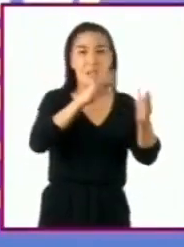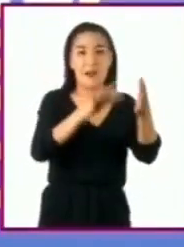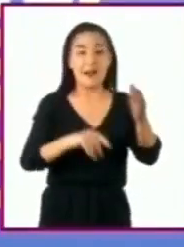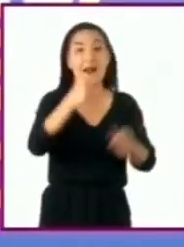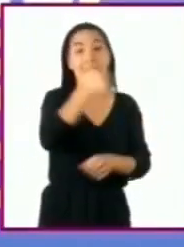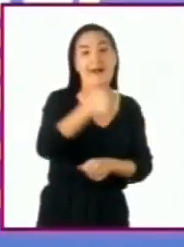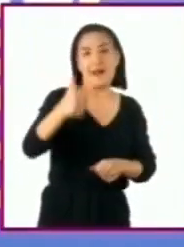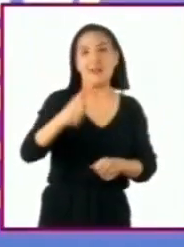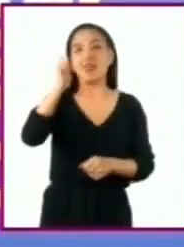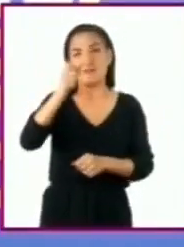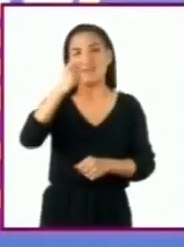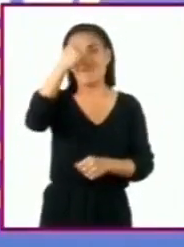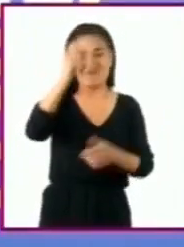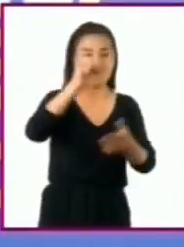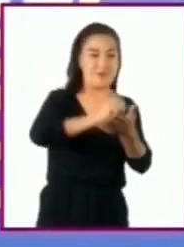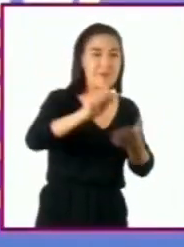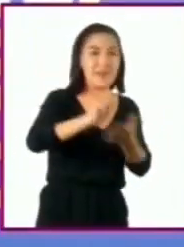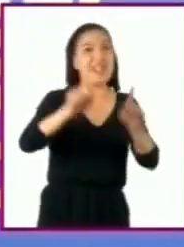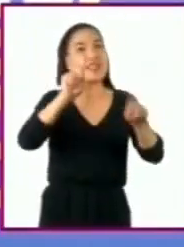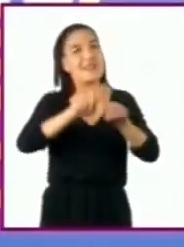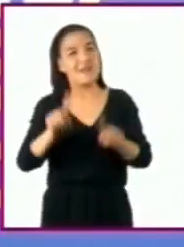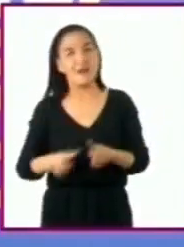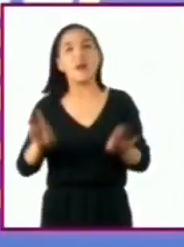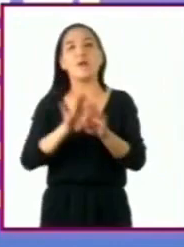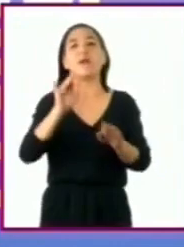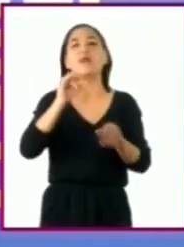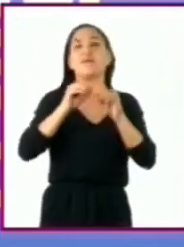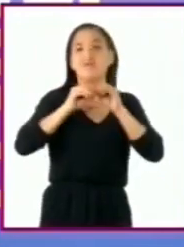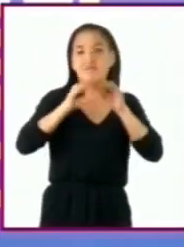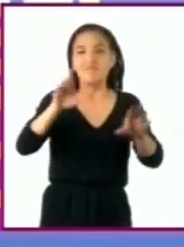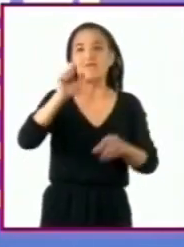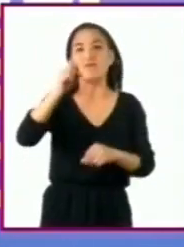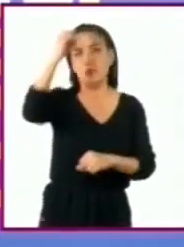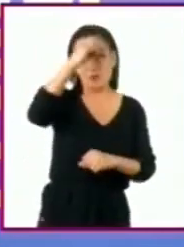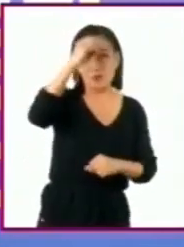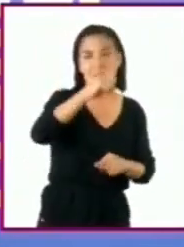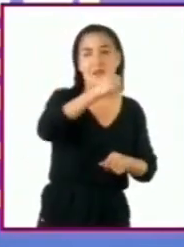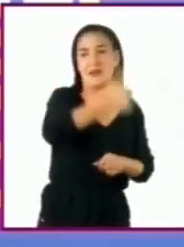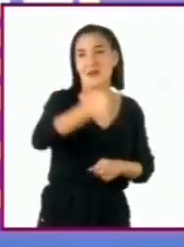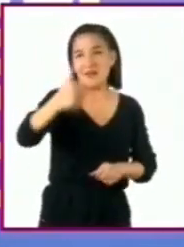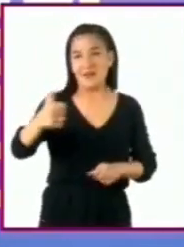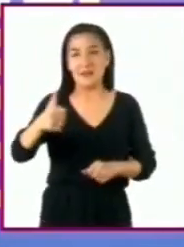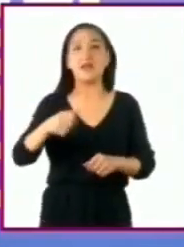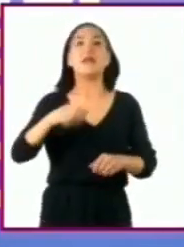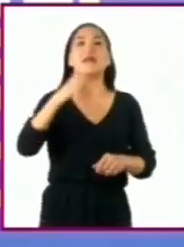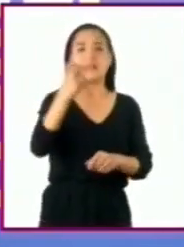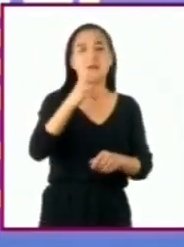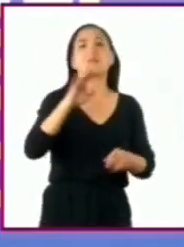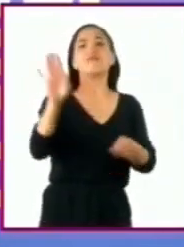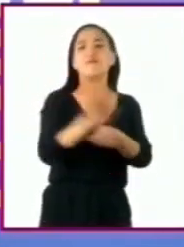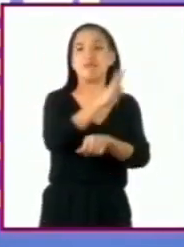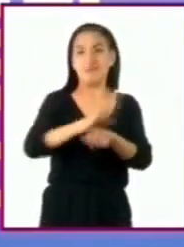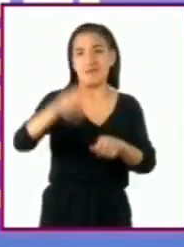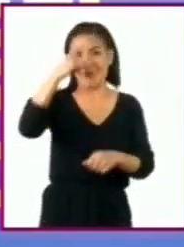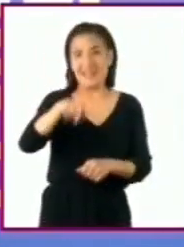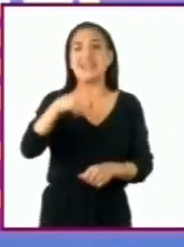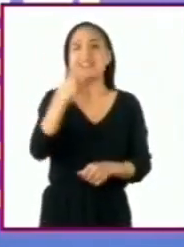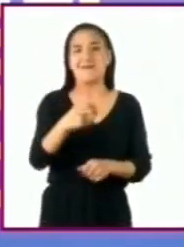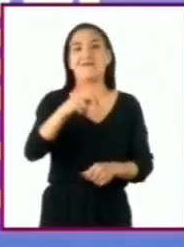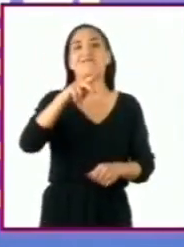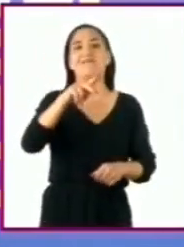de diferentes maneras y presentar la información desde diferentes puntos de vista, lo cual trae múltiples beneficios a nuestra